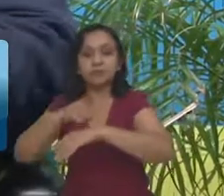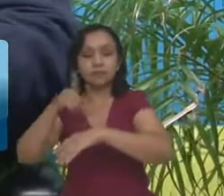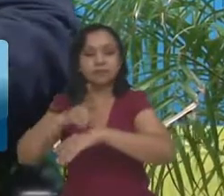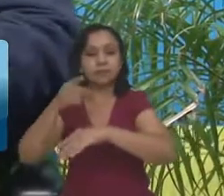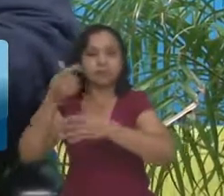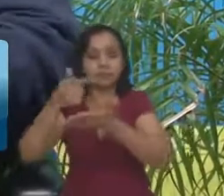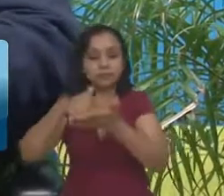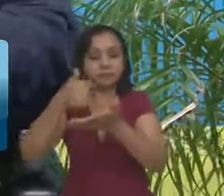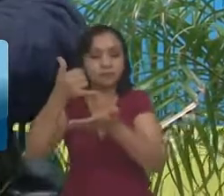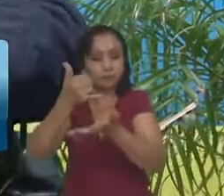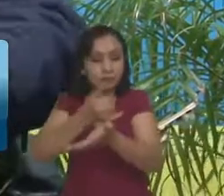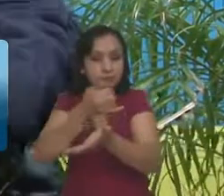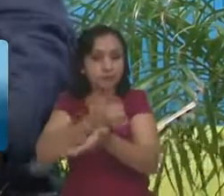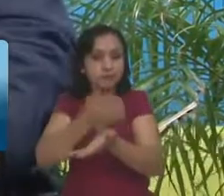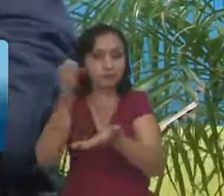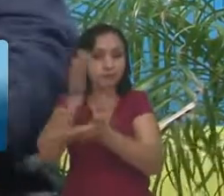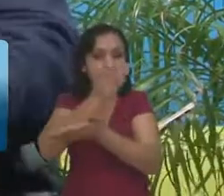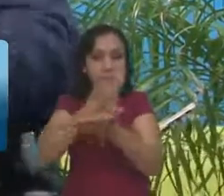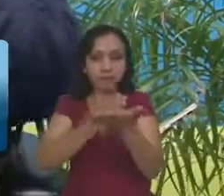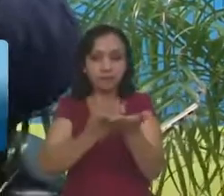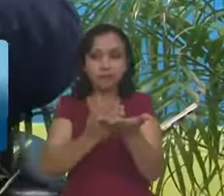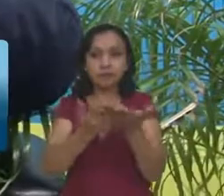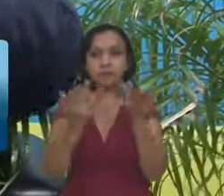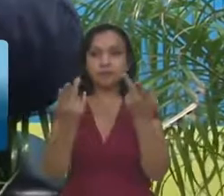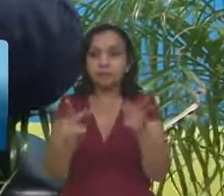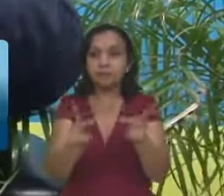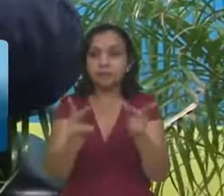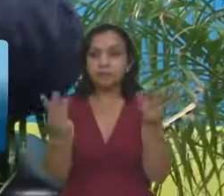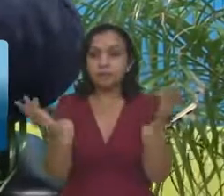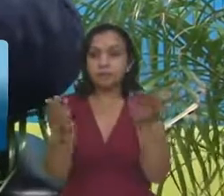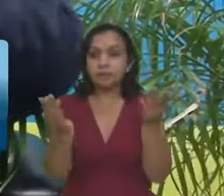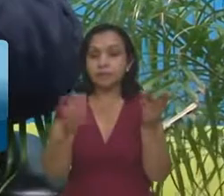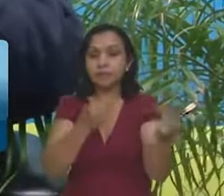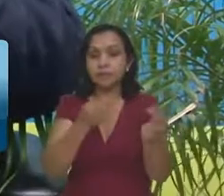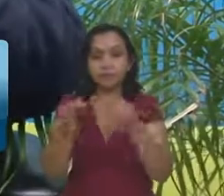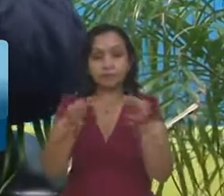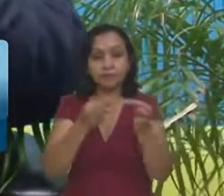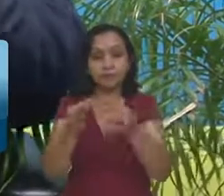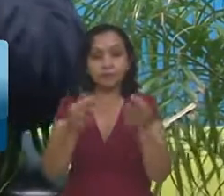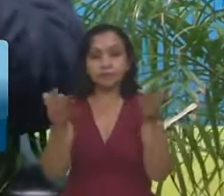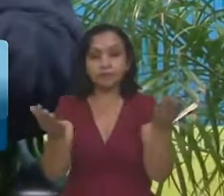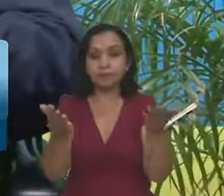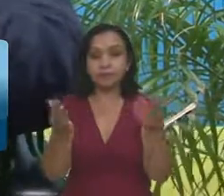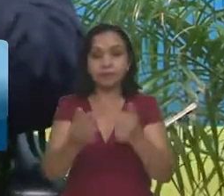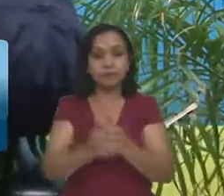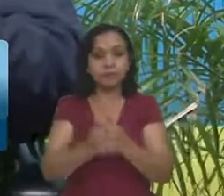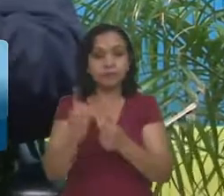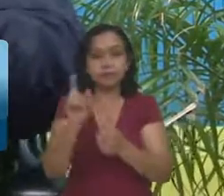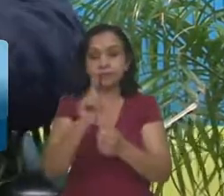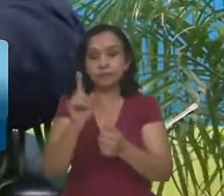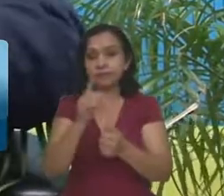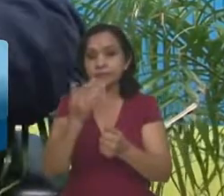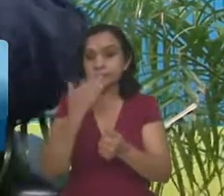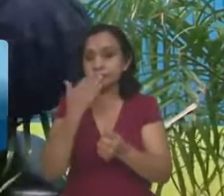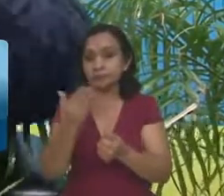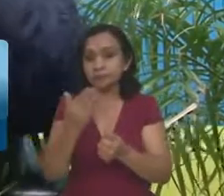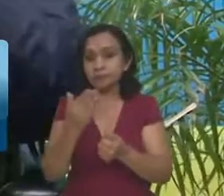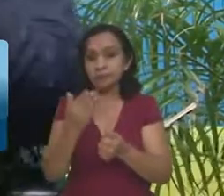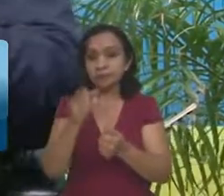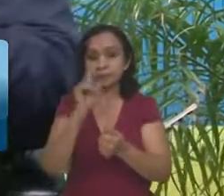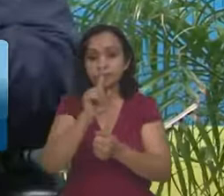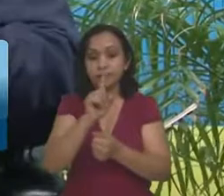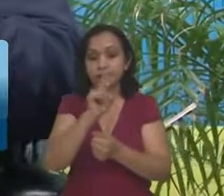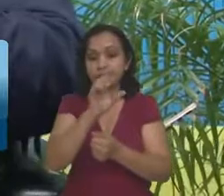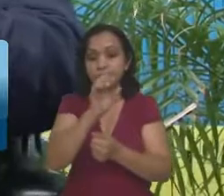¿verdad? Igual algunas infiltraciones, pero sin embargo mencionan de que esto no es la panacea, o sea, no es el 100%